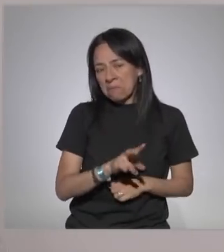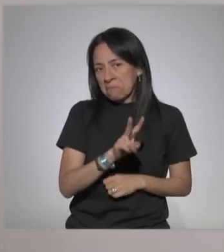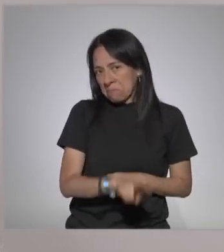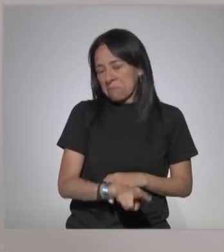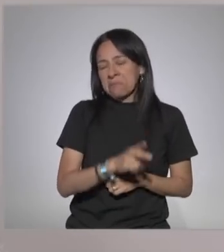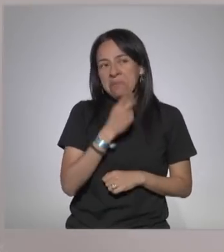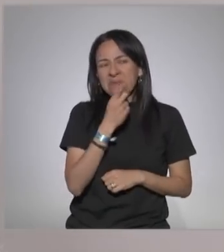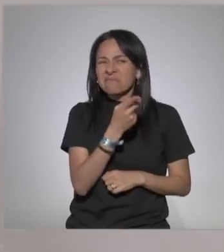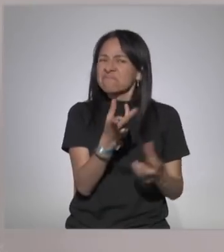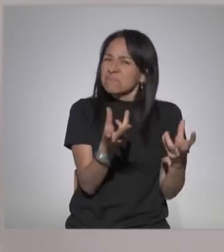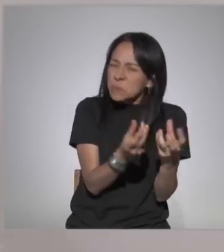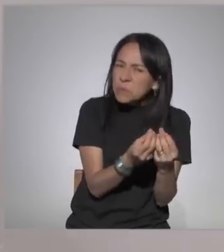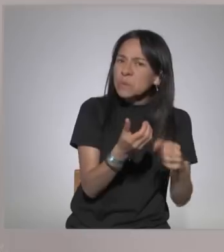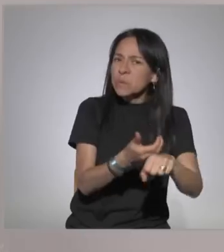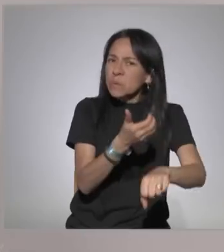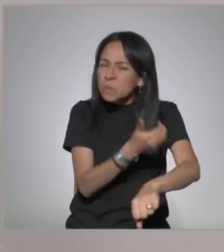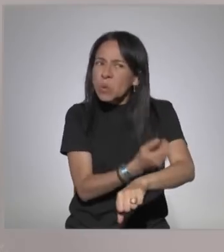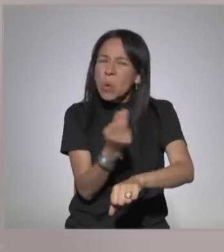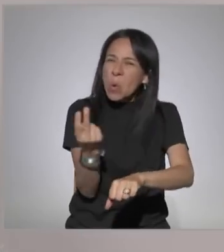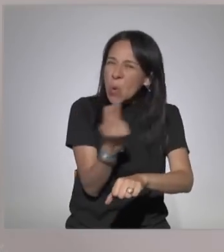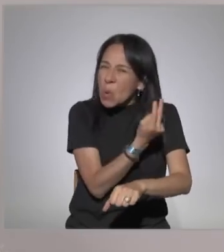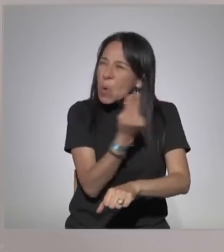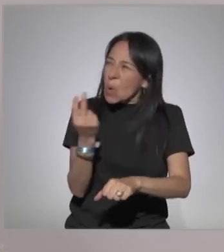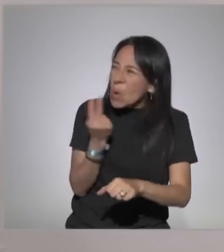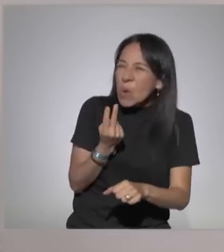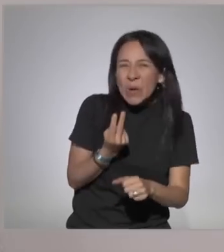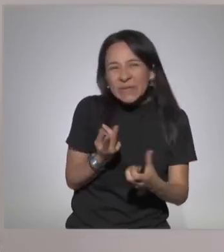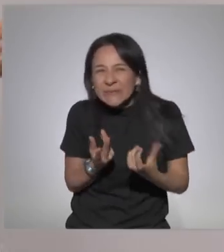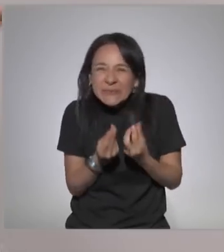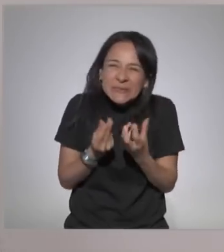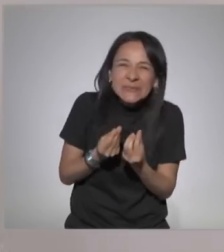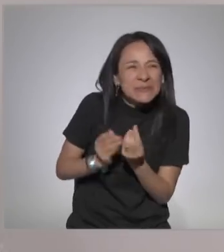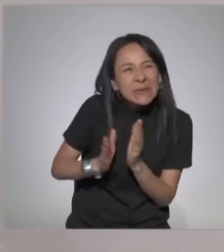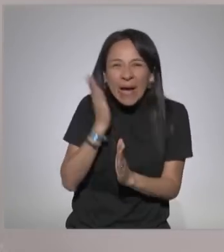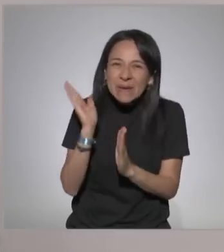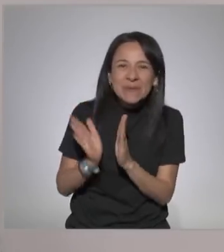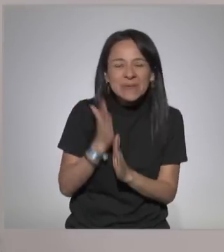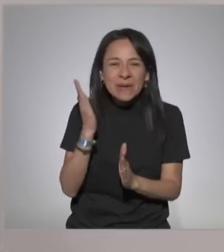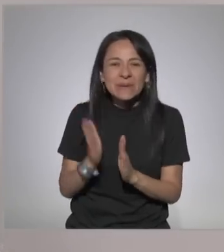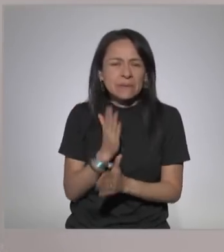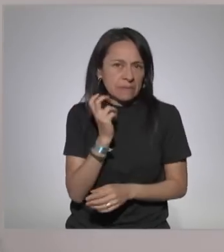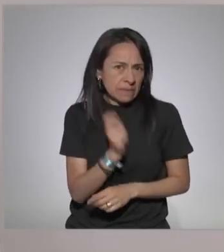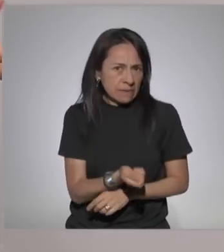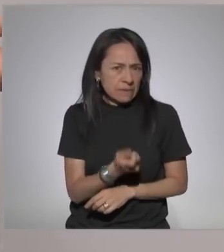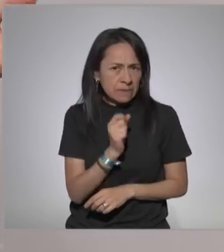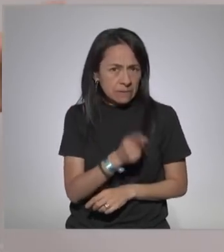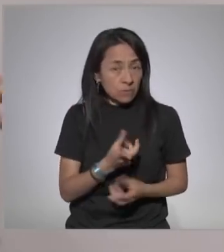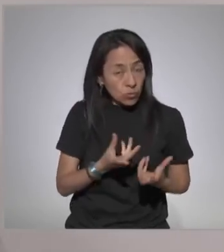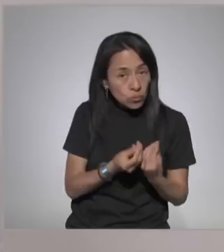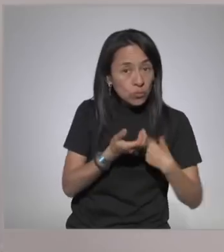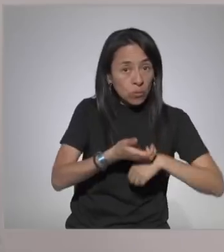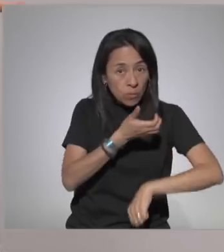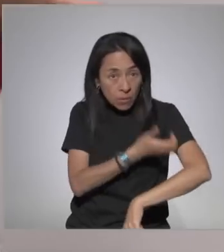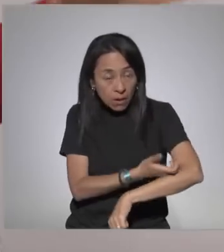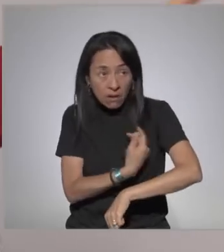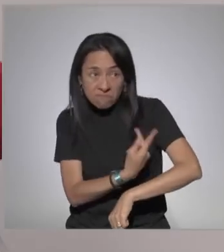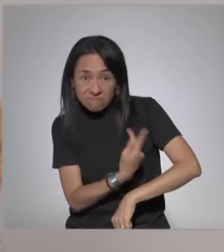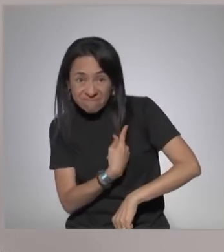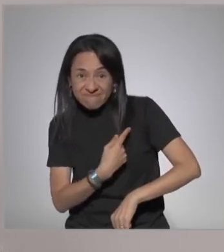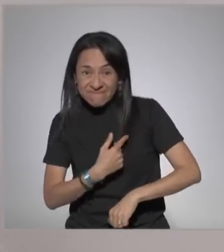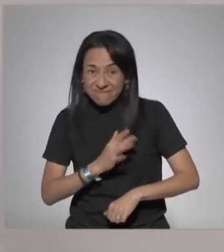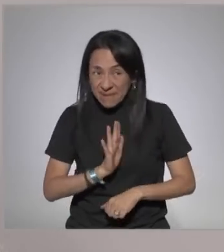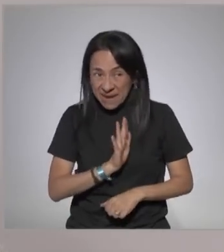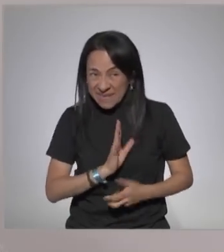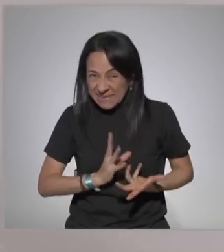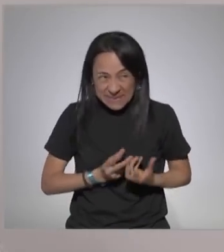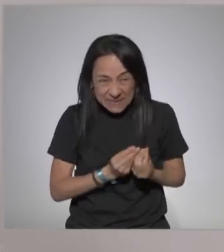compañía, de la complicidad en esta etapa de la vida y que, bueno, yo diría, no se reduce a la compañía ni complicidad con una pareja, sino que puede ser en distintos